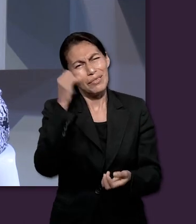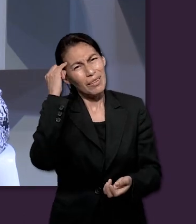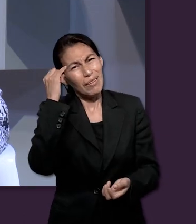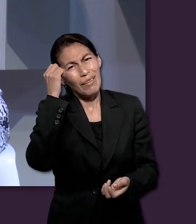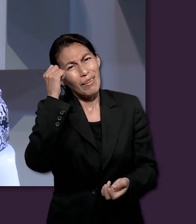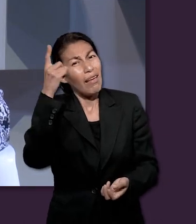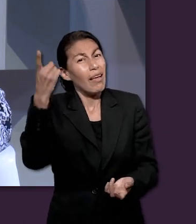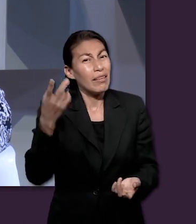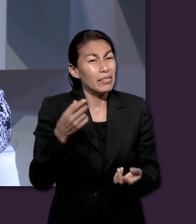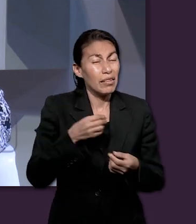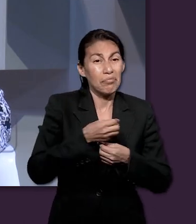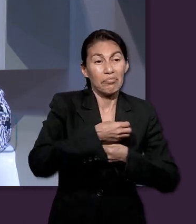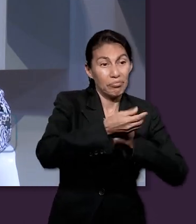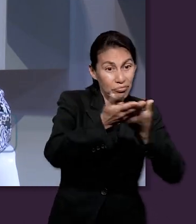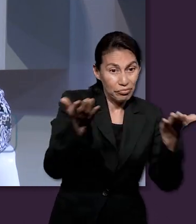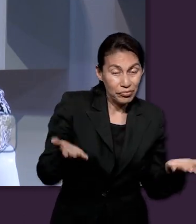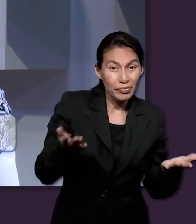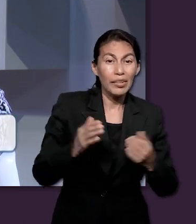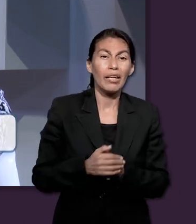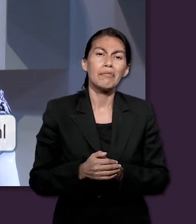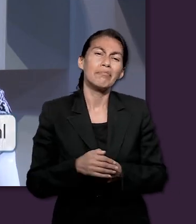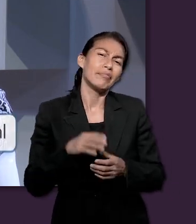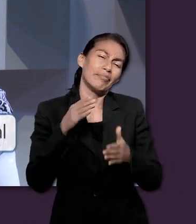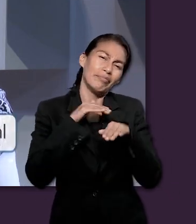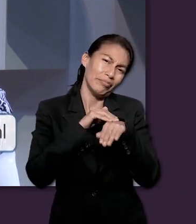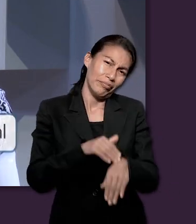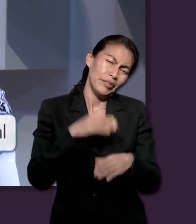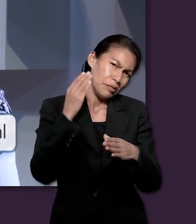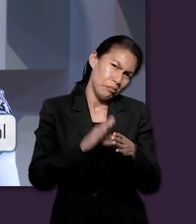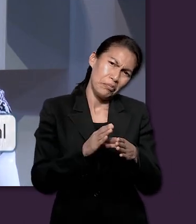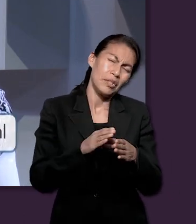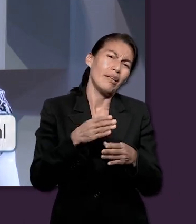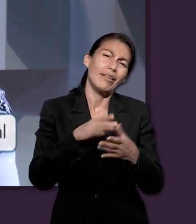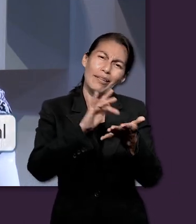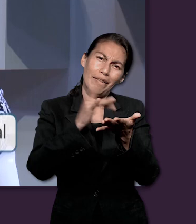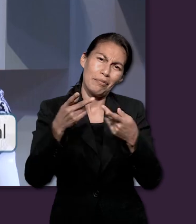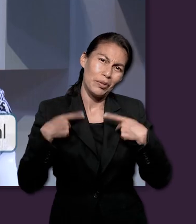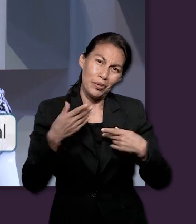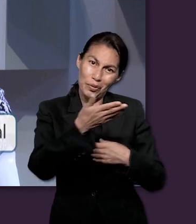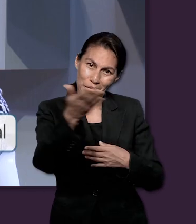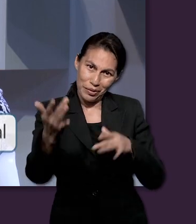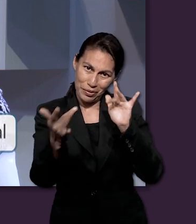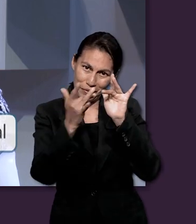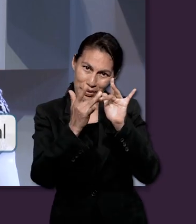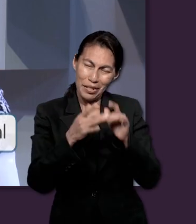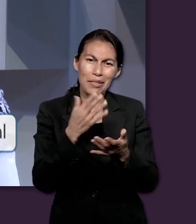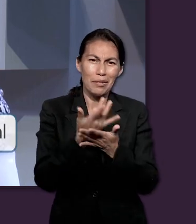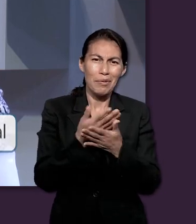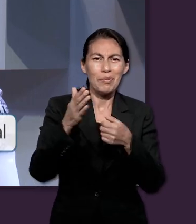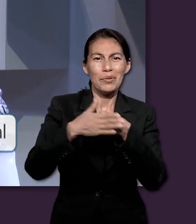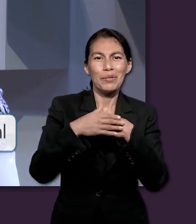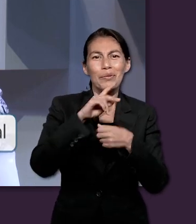Creo que son ideas que nosotros podemos compartir día con día y llevarlas a cabo. Y muchas gracias a las personas